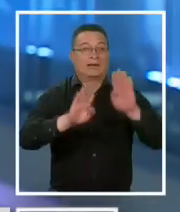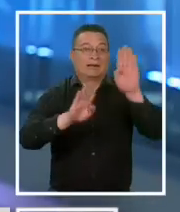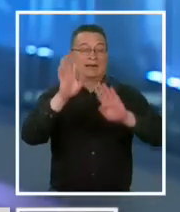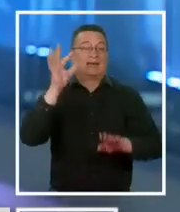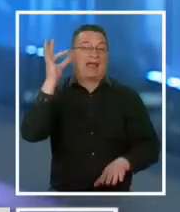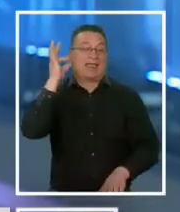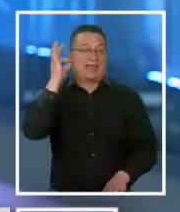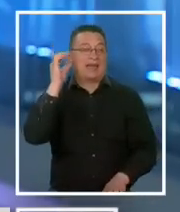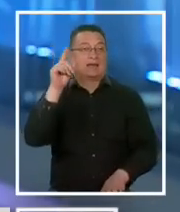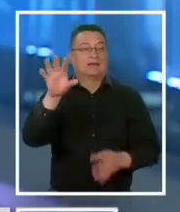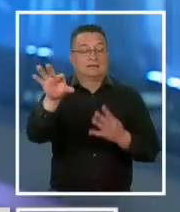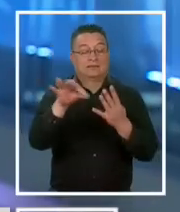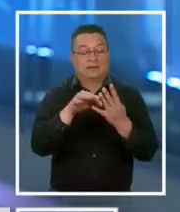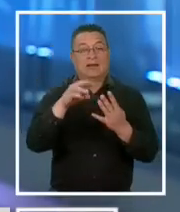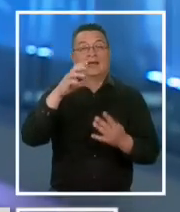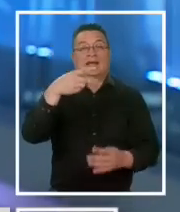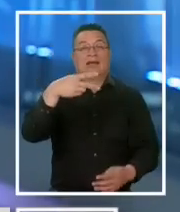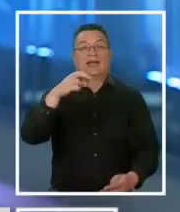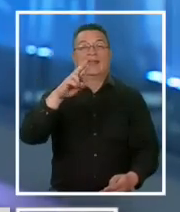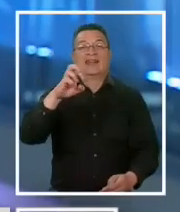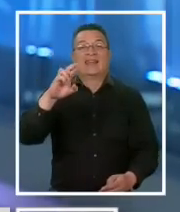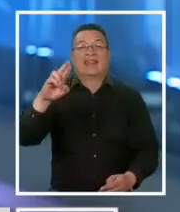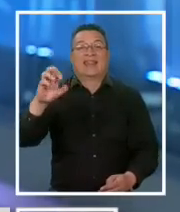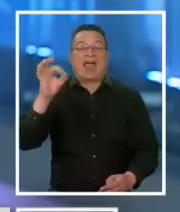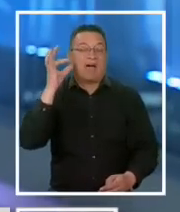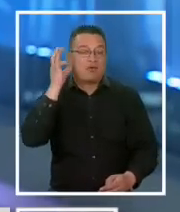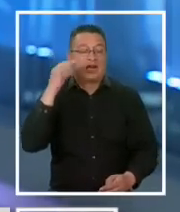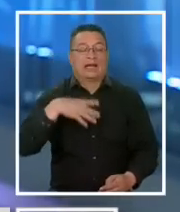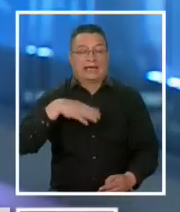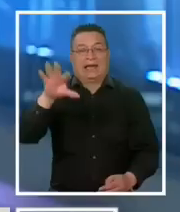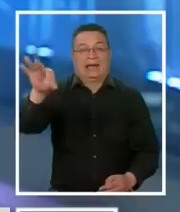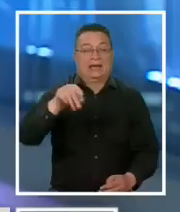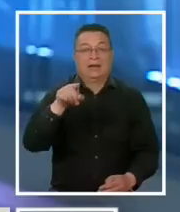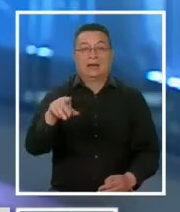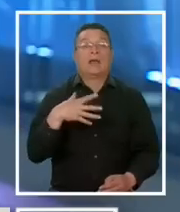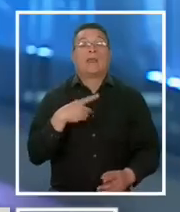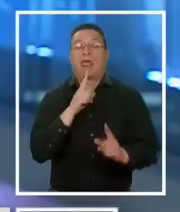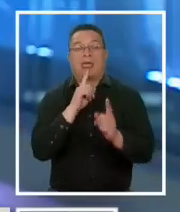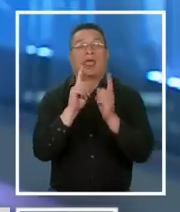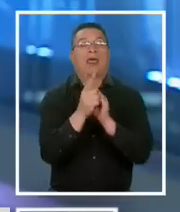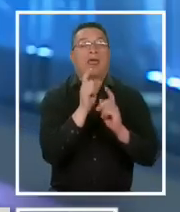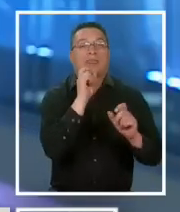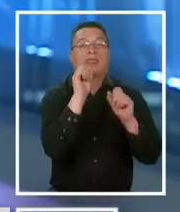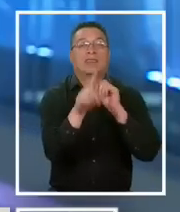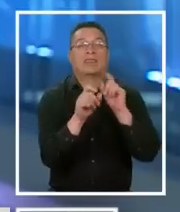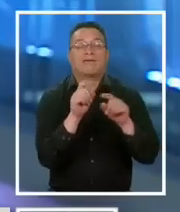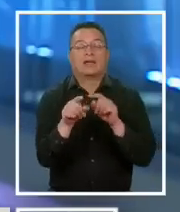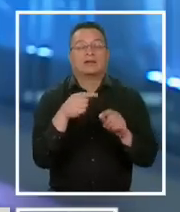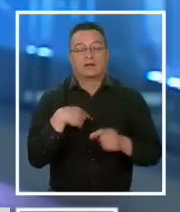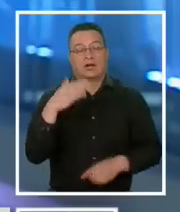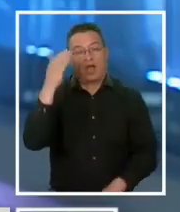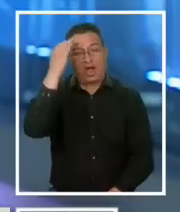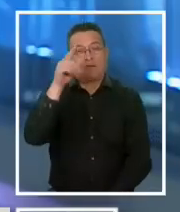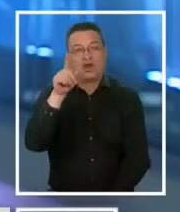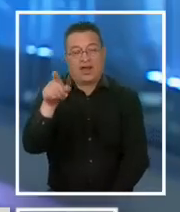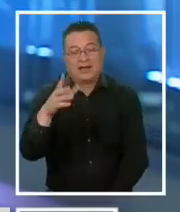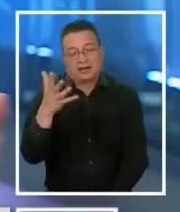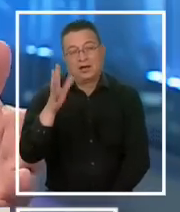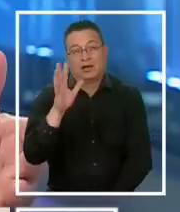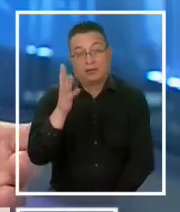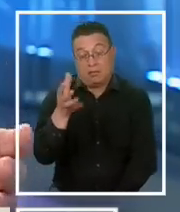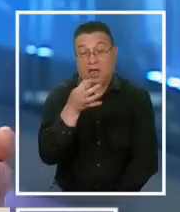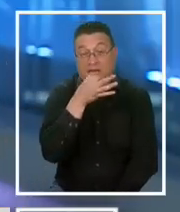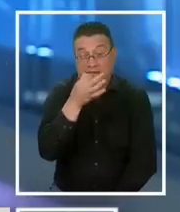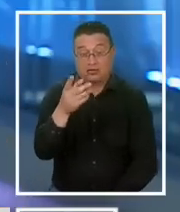candidatas Entonces yo me imagino que lo que él hace es salir a defender Esa esa postulación no me cae